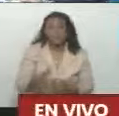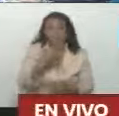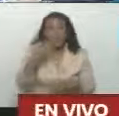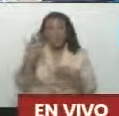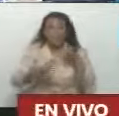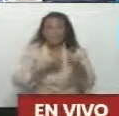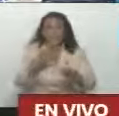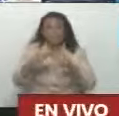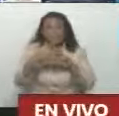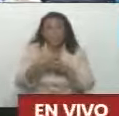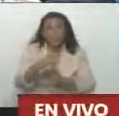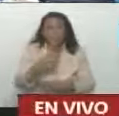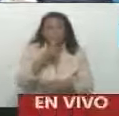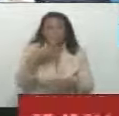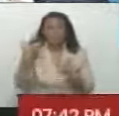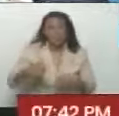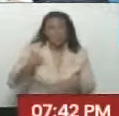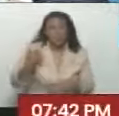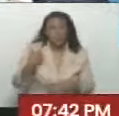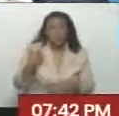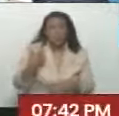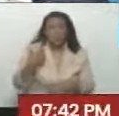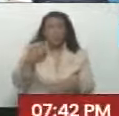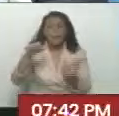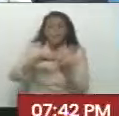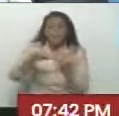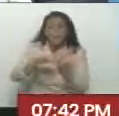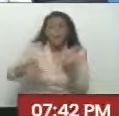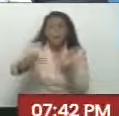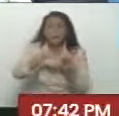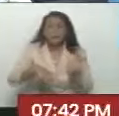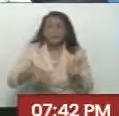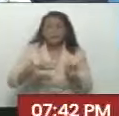sucedió ese día cerca de la Plaza Altamira,